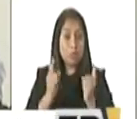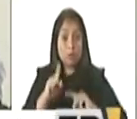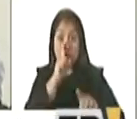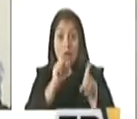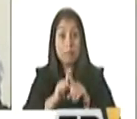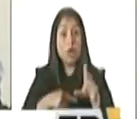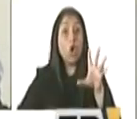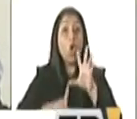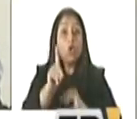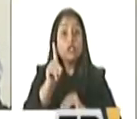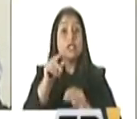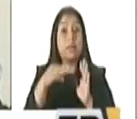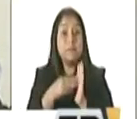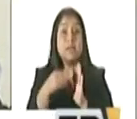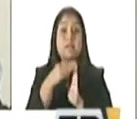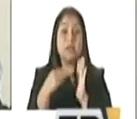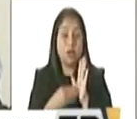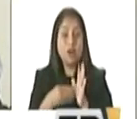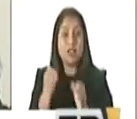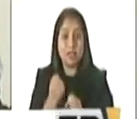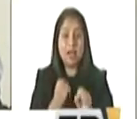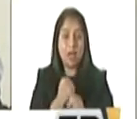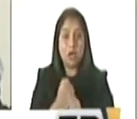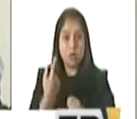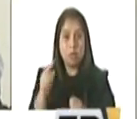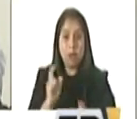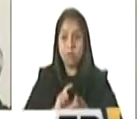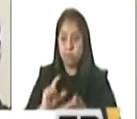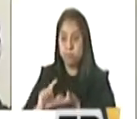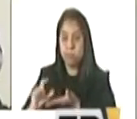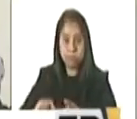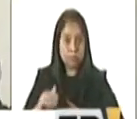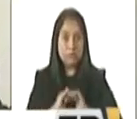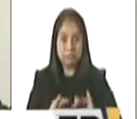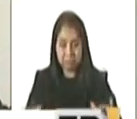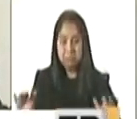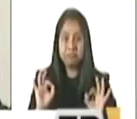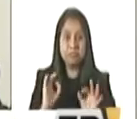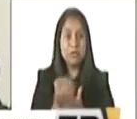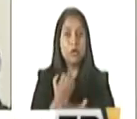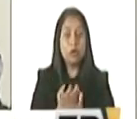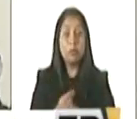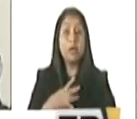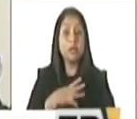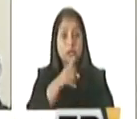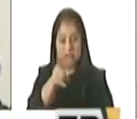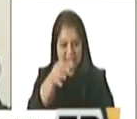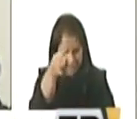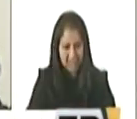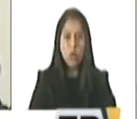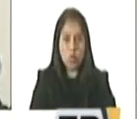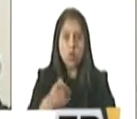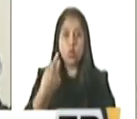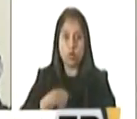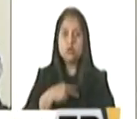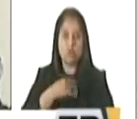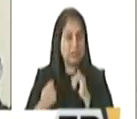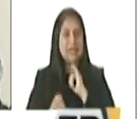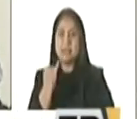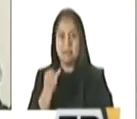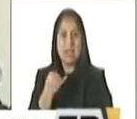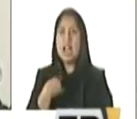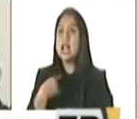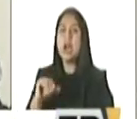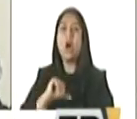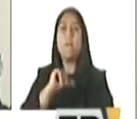11 mil millones de quetzales para la reactivación económica, y tengan la certeza que vamos a salir de esta mejor que